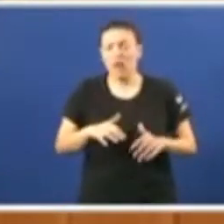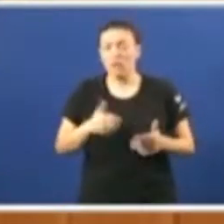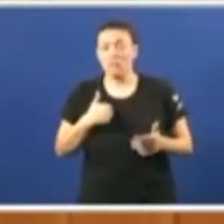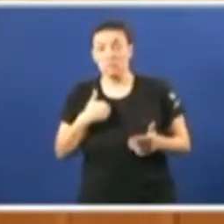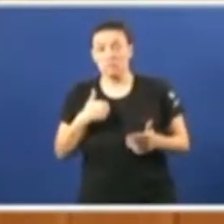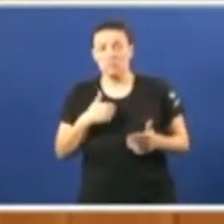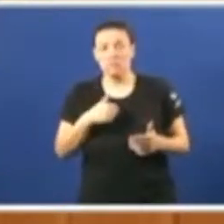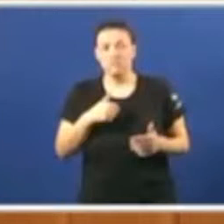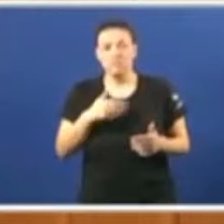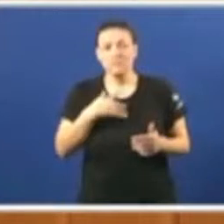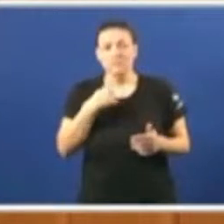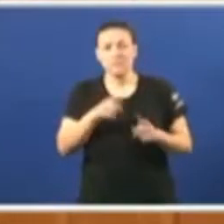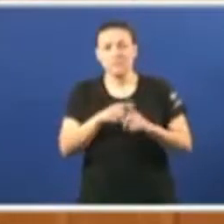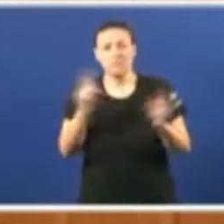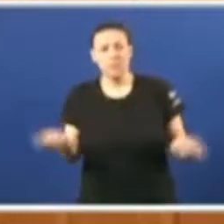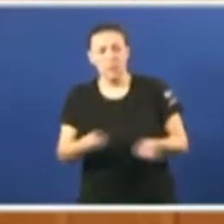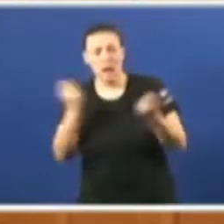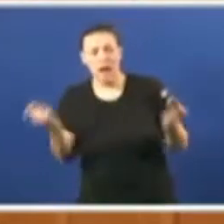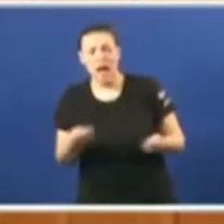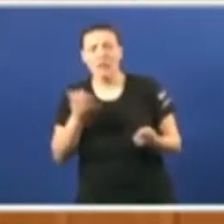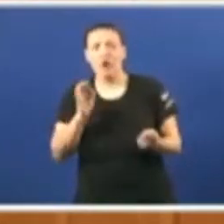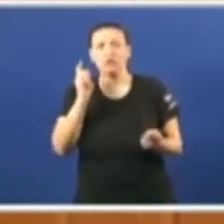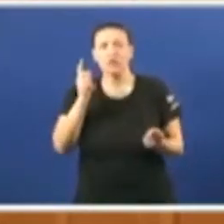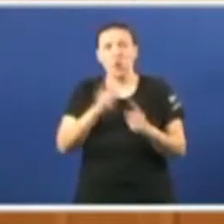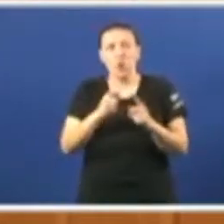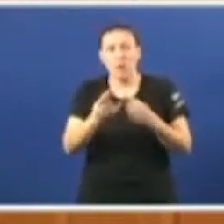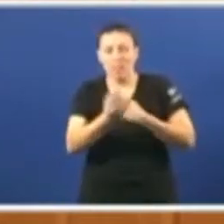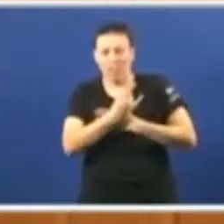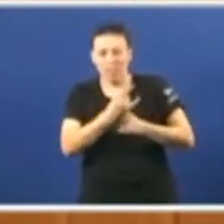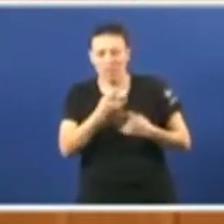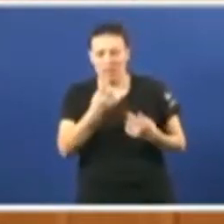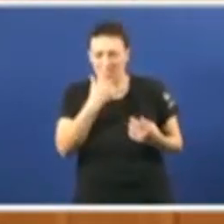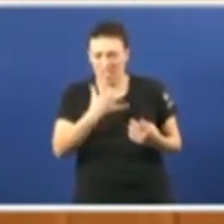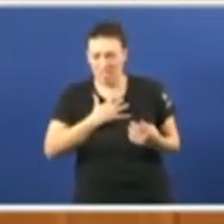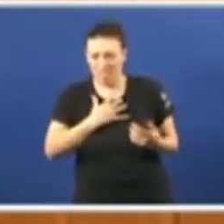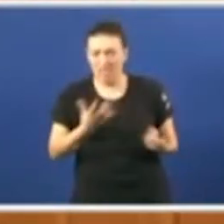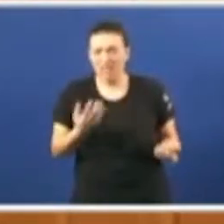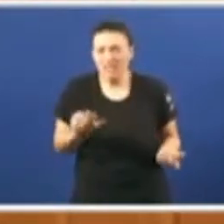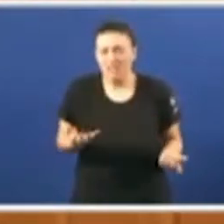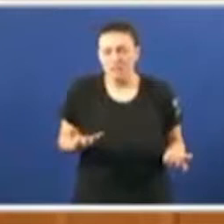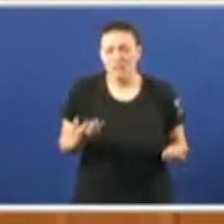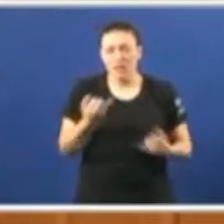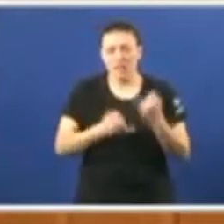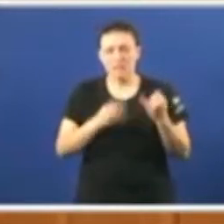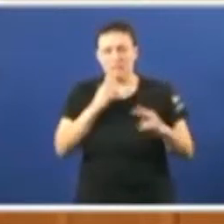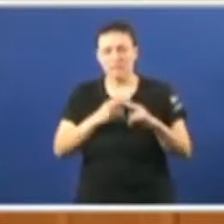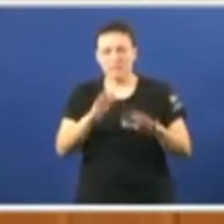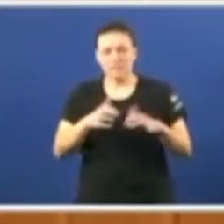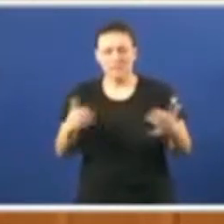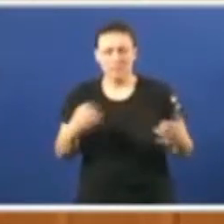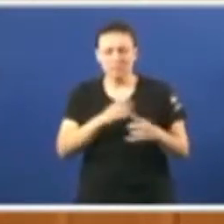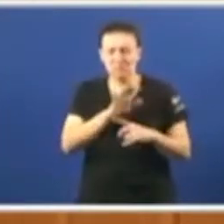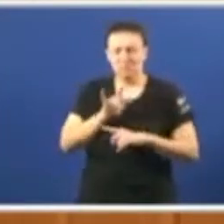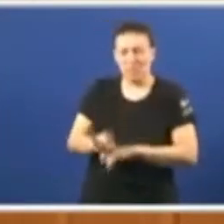sei se un anuncio propagandístico ou simplemente unha tomadura de pelo. O que dende logo sí que supón é unha minusvaloración do Parlamento,